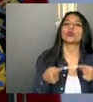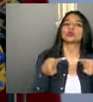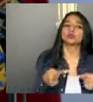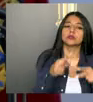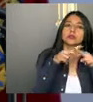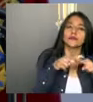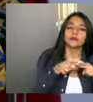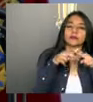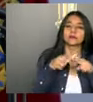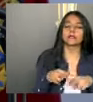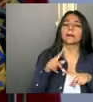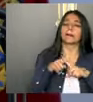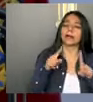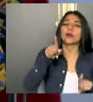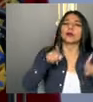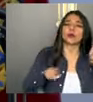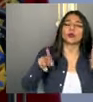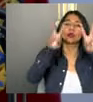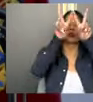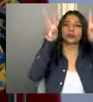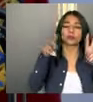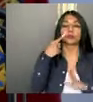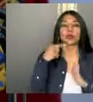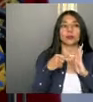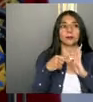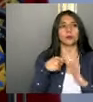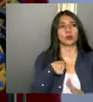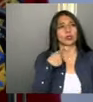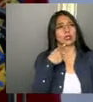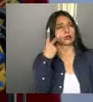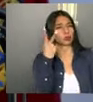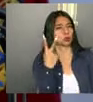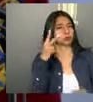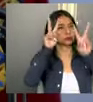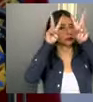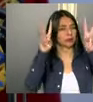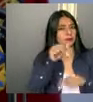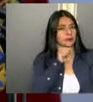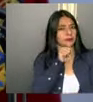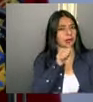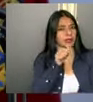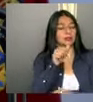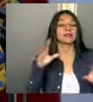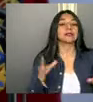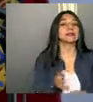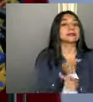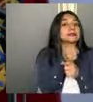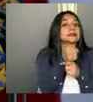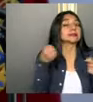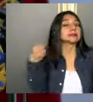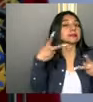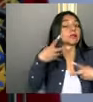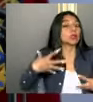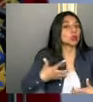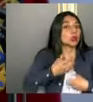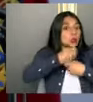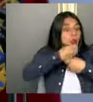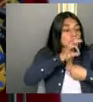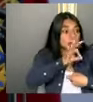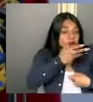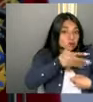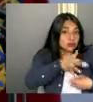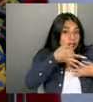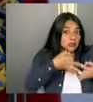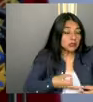que hay que, usted me dice que otros temas, al menos yo pondría dos sobre el tapete, ¿no es cierto? El tema de los seguros. Están ya dados, había